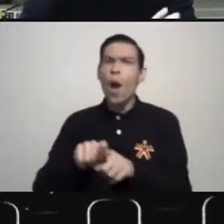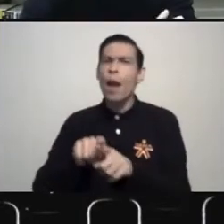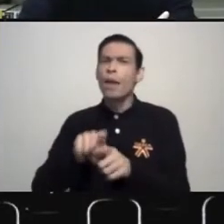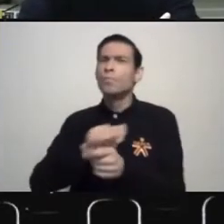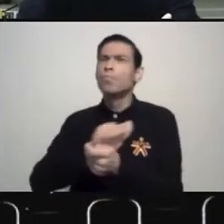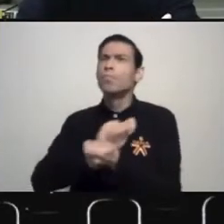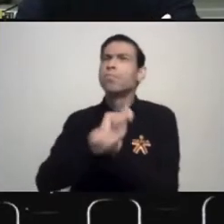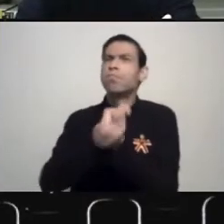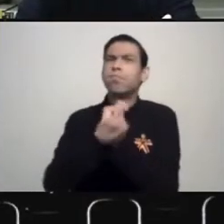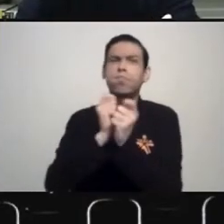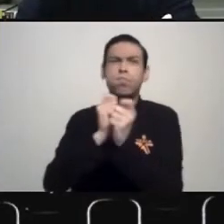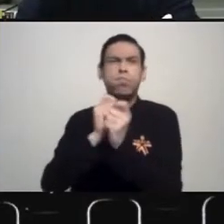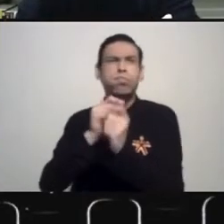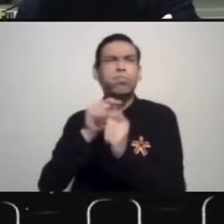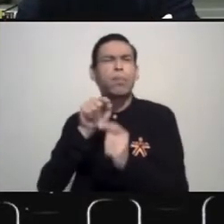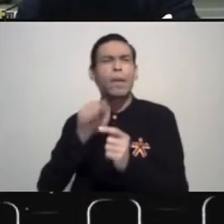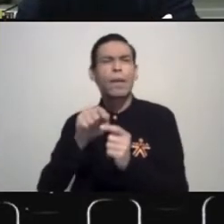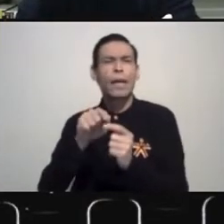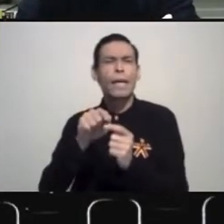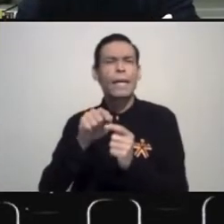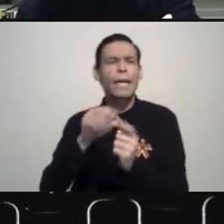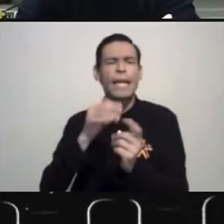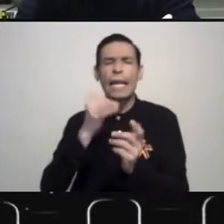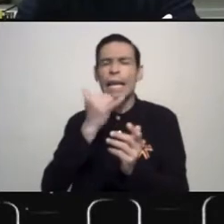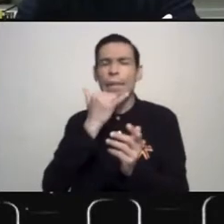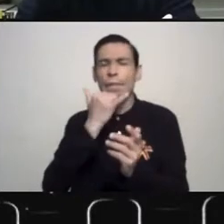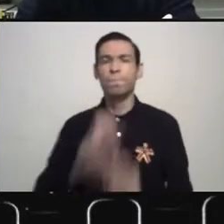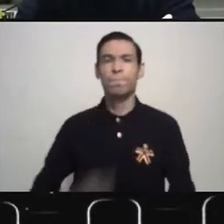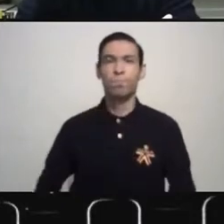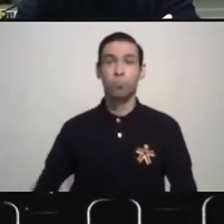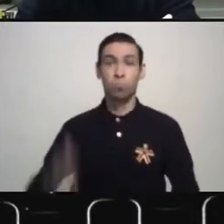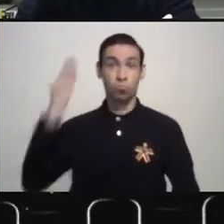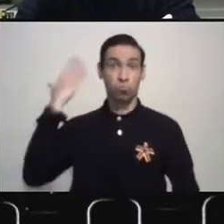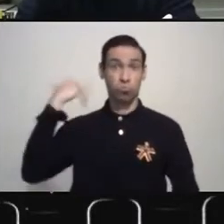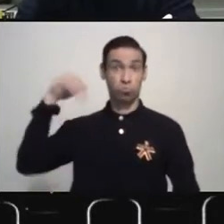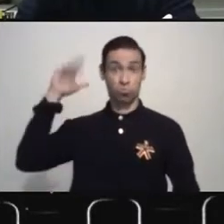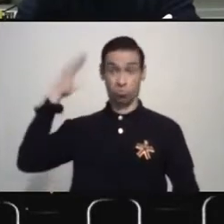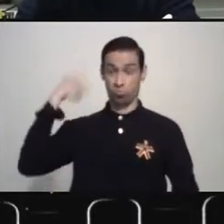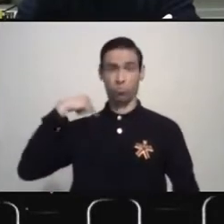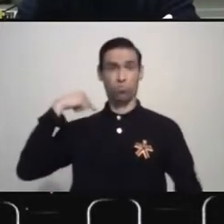que antes uno a los 20 años no tenía